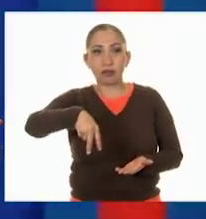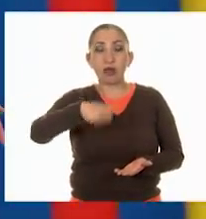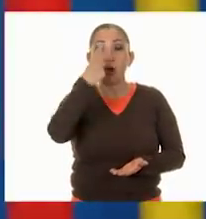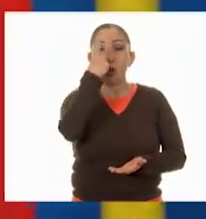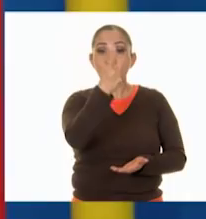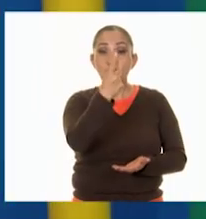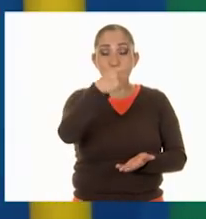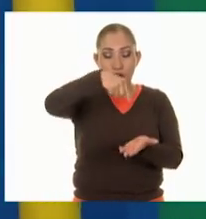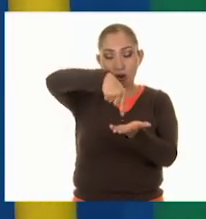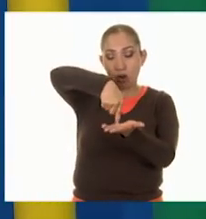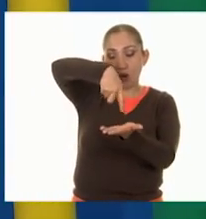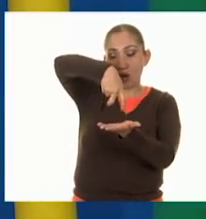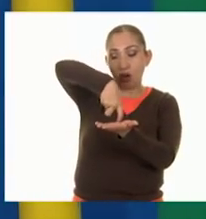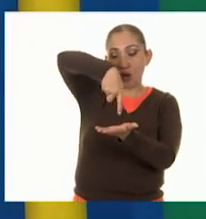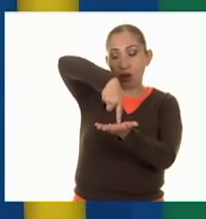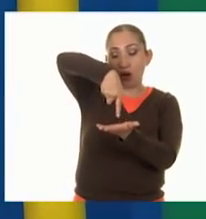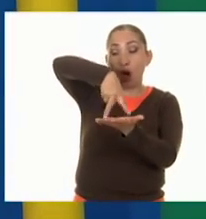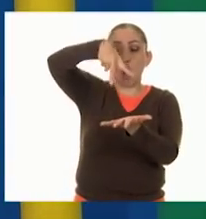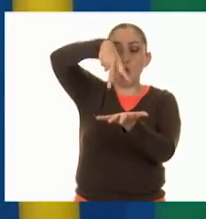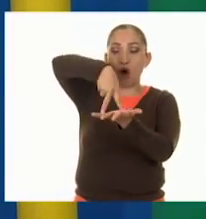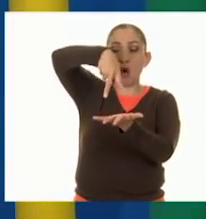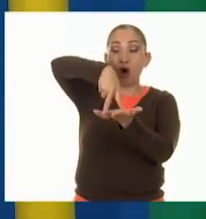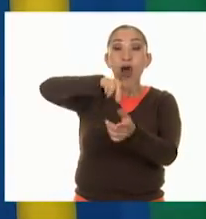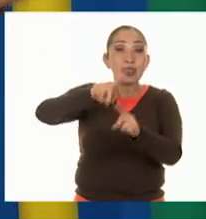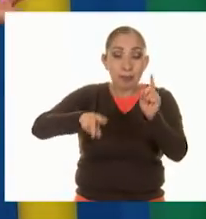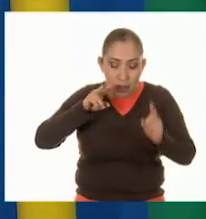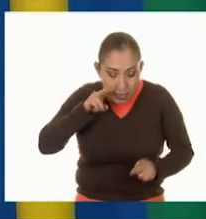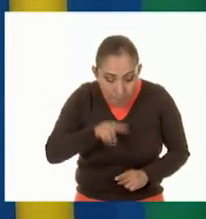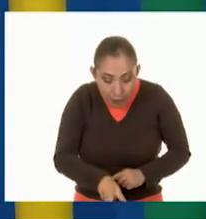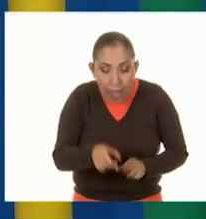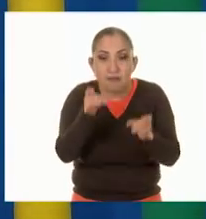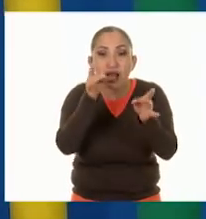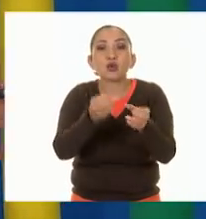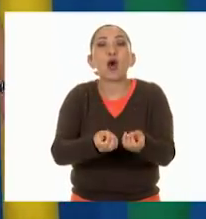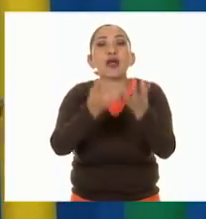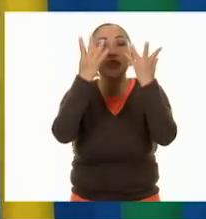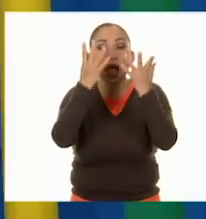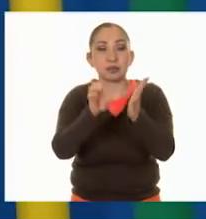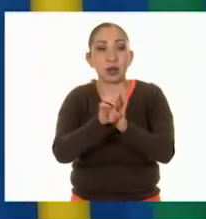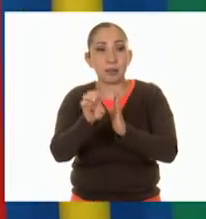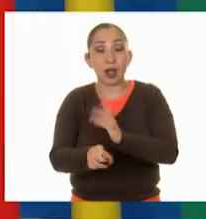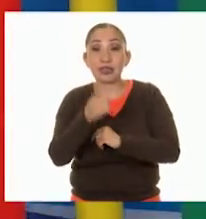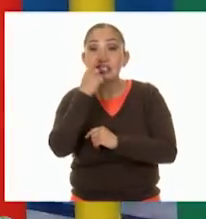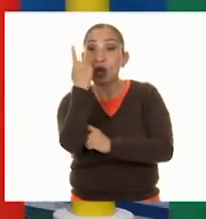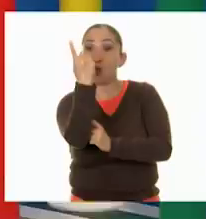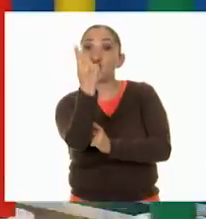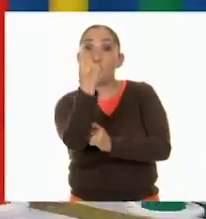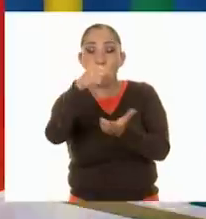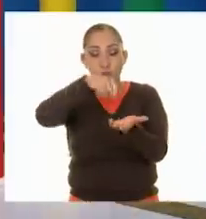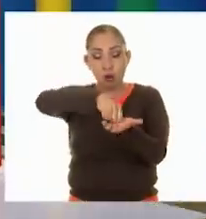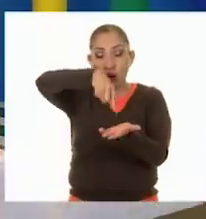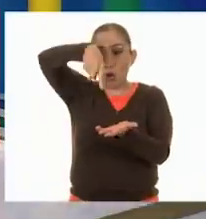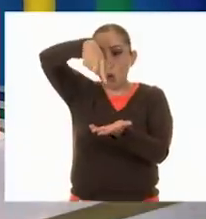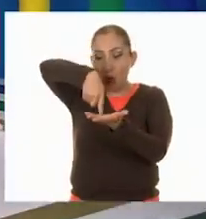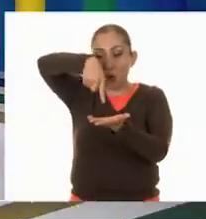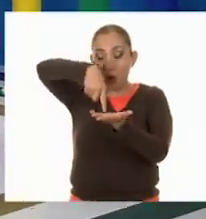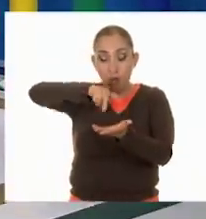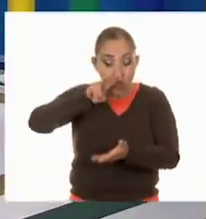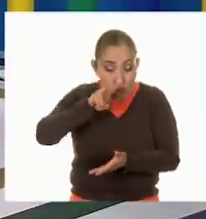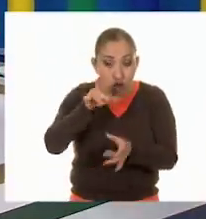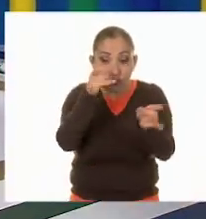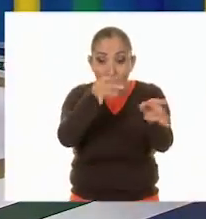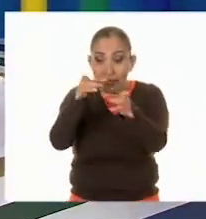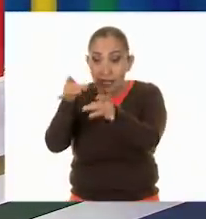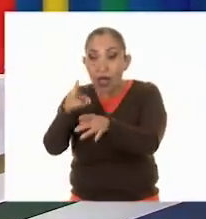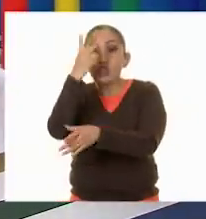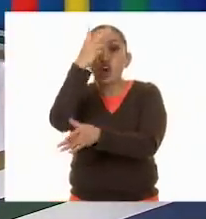dos pies, de acuerdo con la cantidad que señalan las flechas y en esa dirección. Por ejemplo, esta flecha es uno, estas son dos pies. Si es en